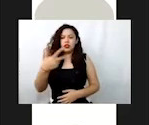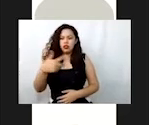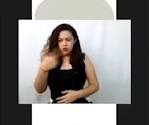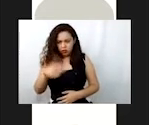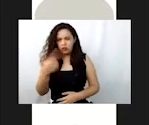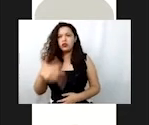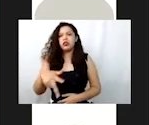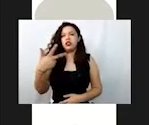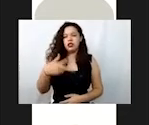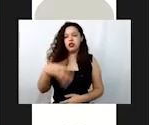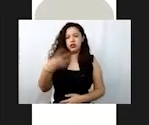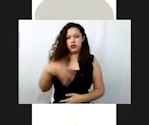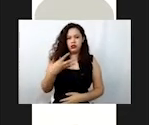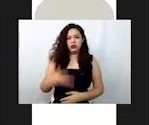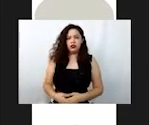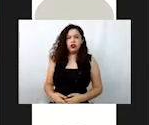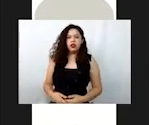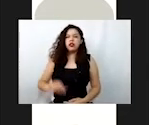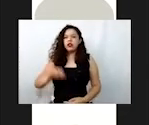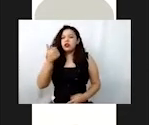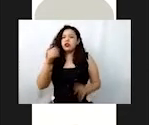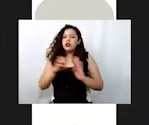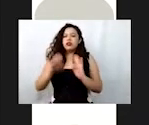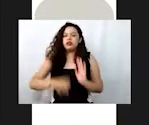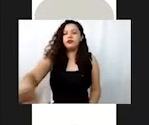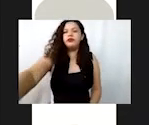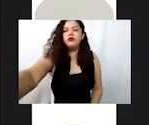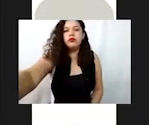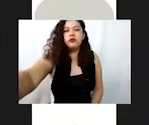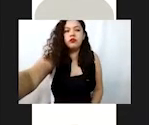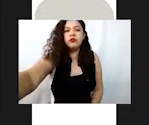14. Otros ejemplos, esto es de